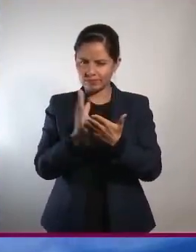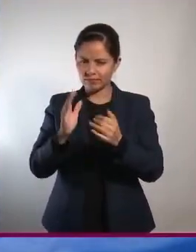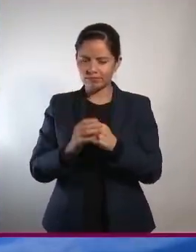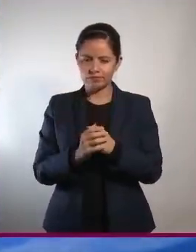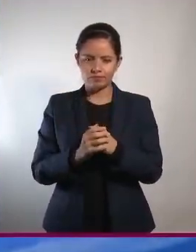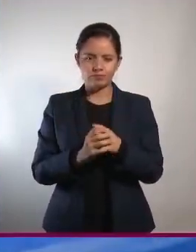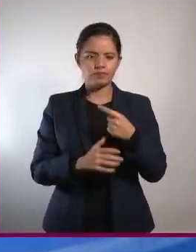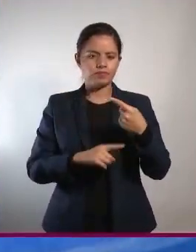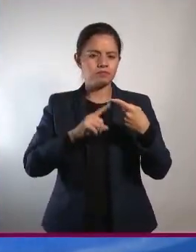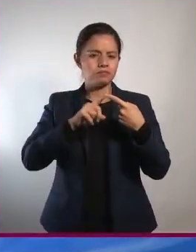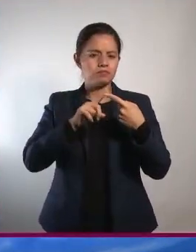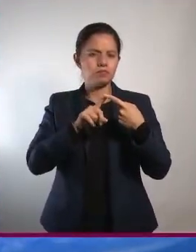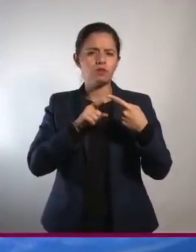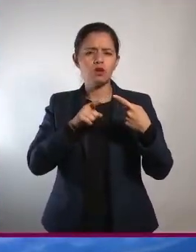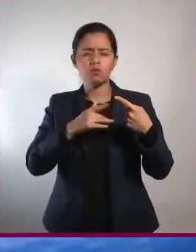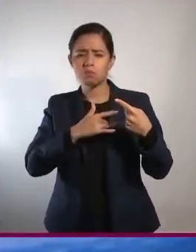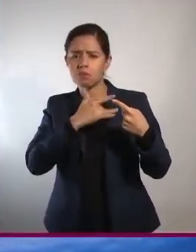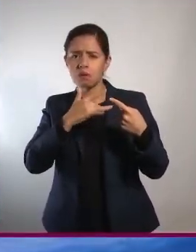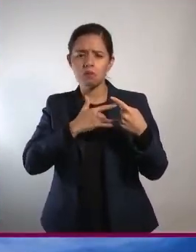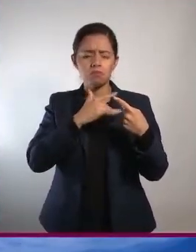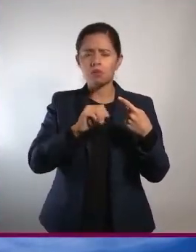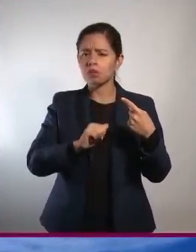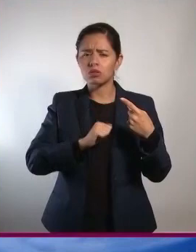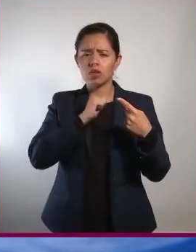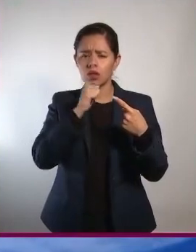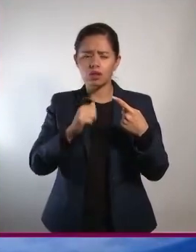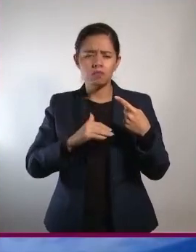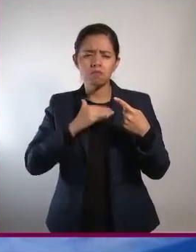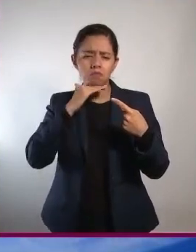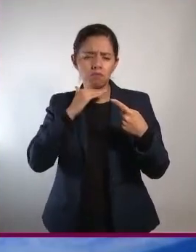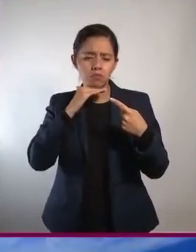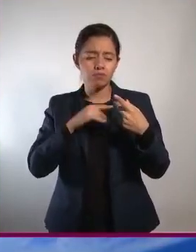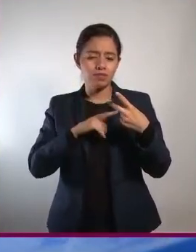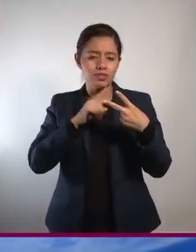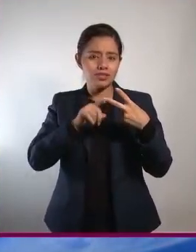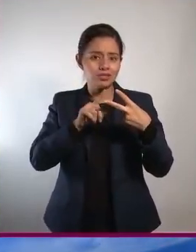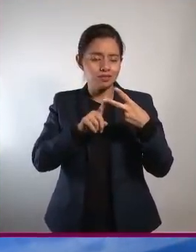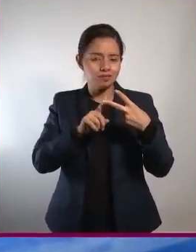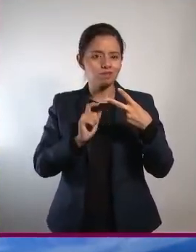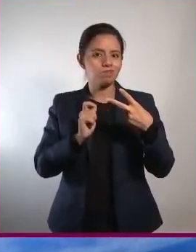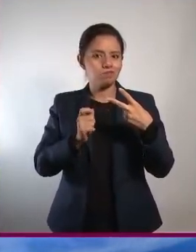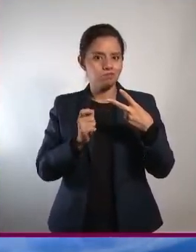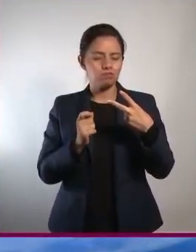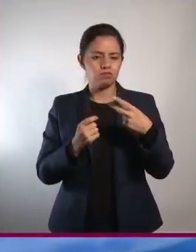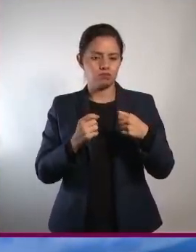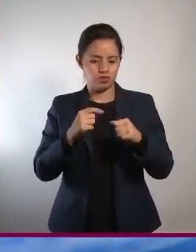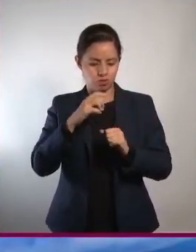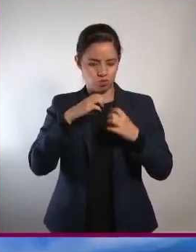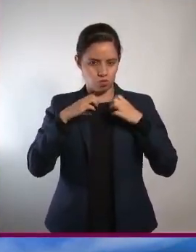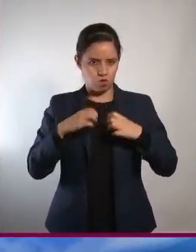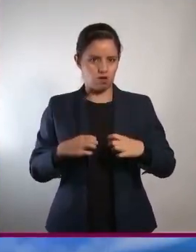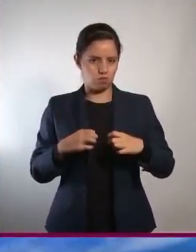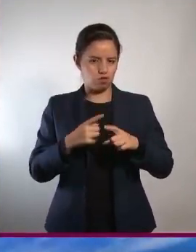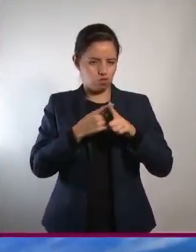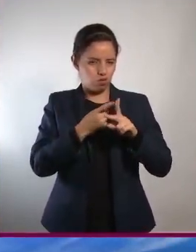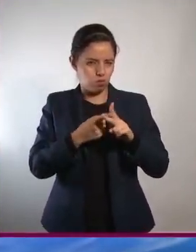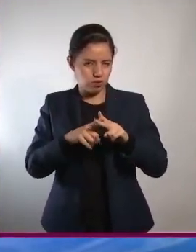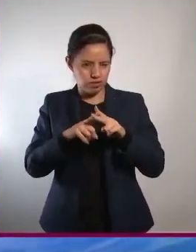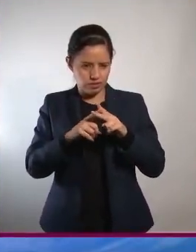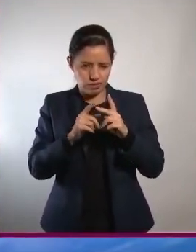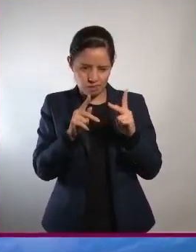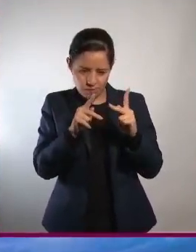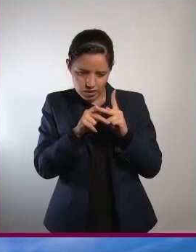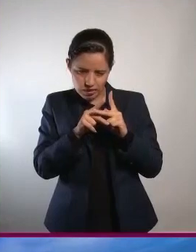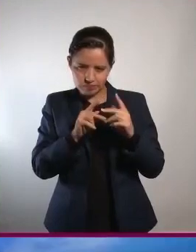y asintomática, la aguda donde empieza la respuesta inmune y la tercera fase donde